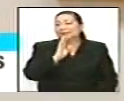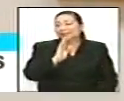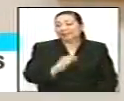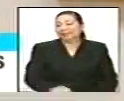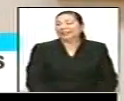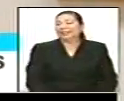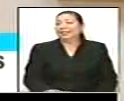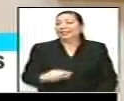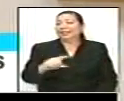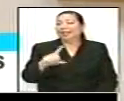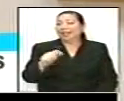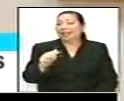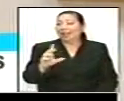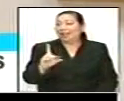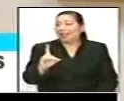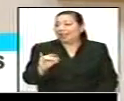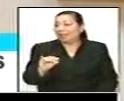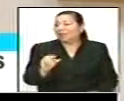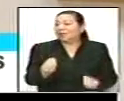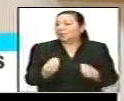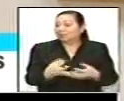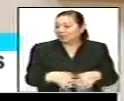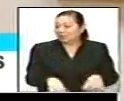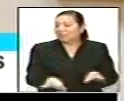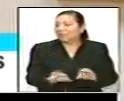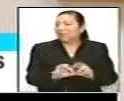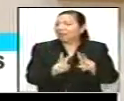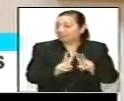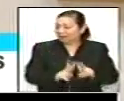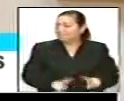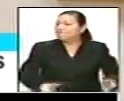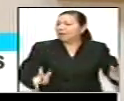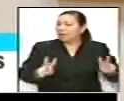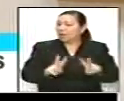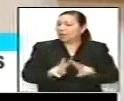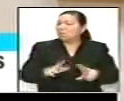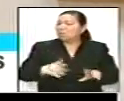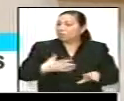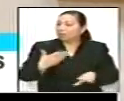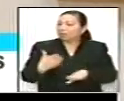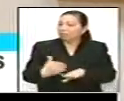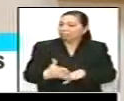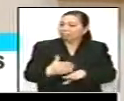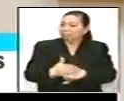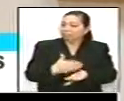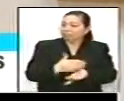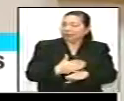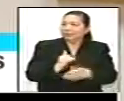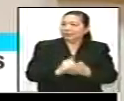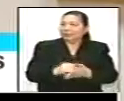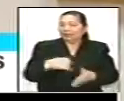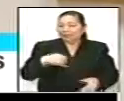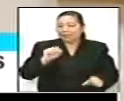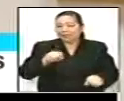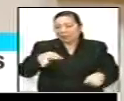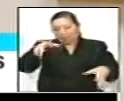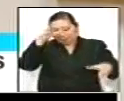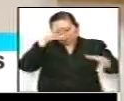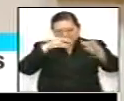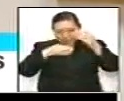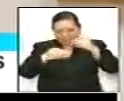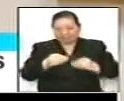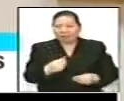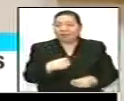Gladys, y que cómo es importante que estos valores se puedan desarrollar, y eso es algo que hay que aprender, no